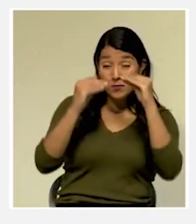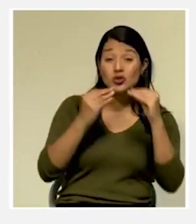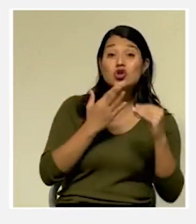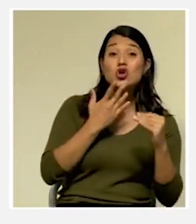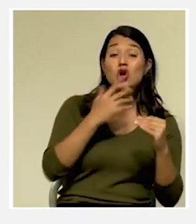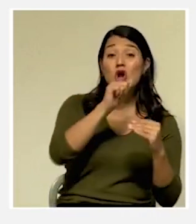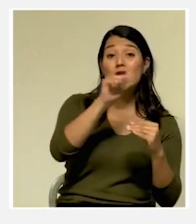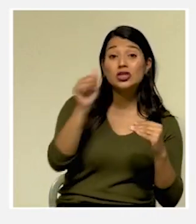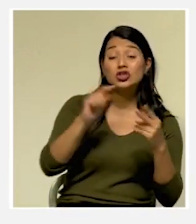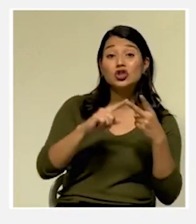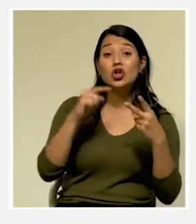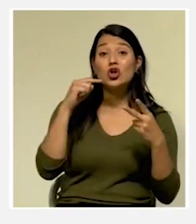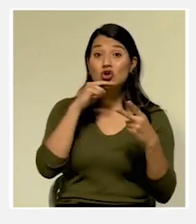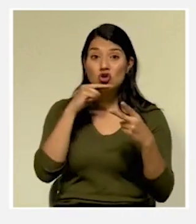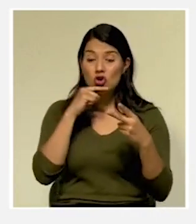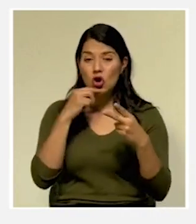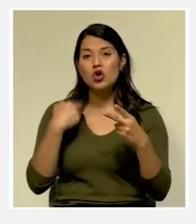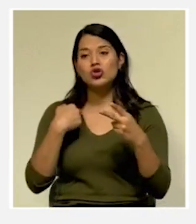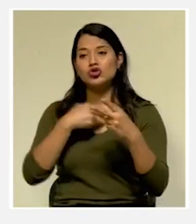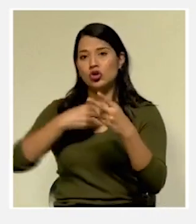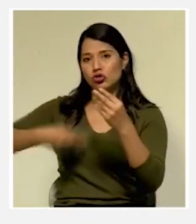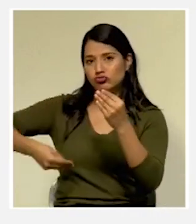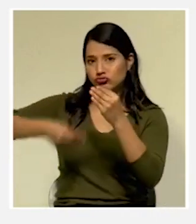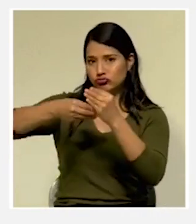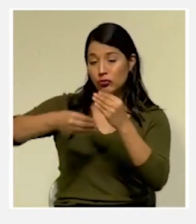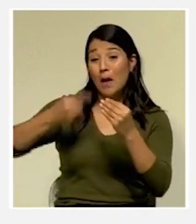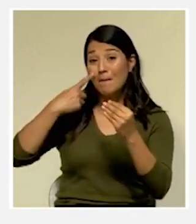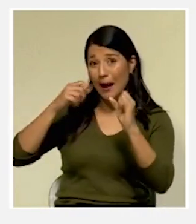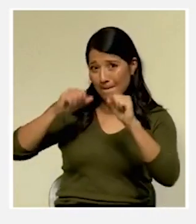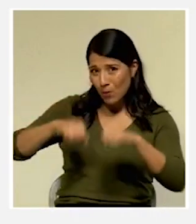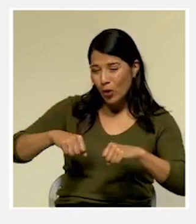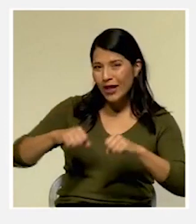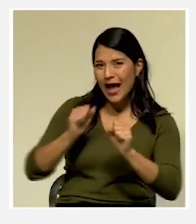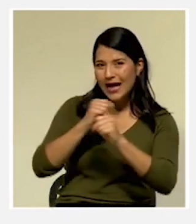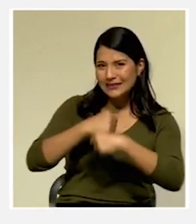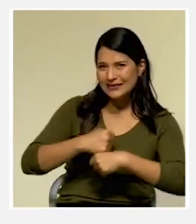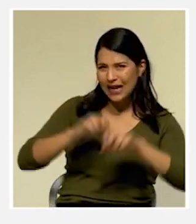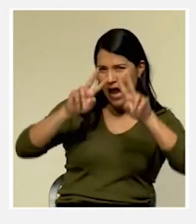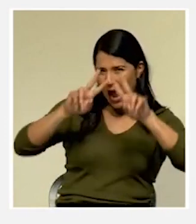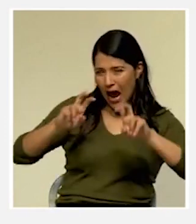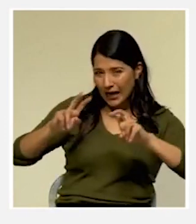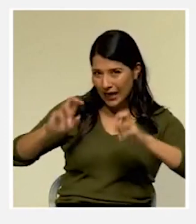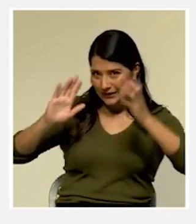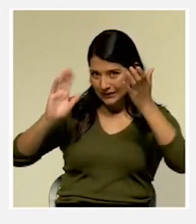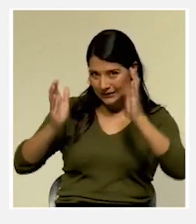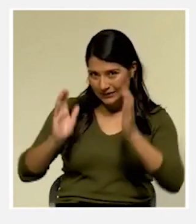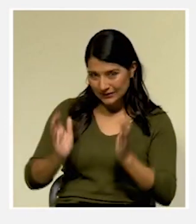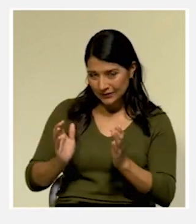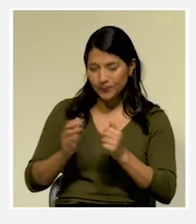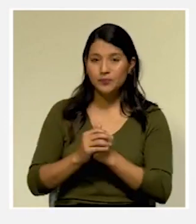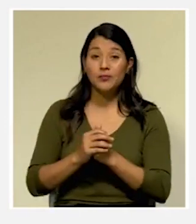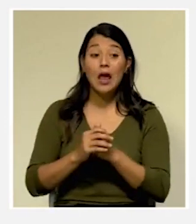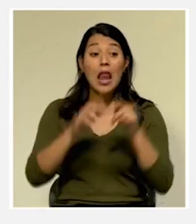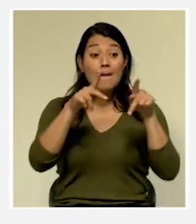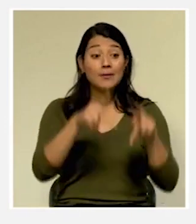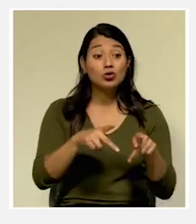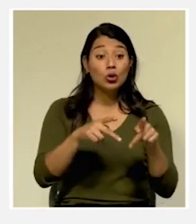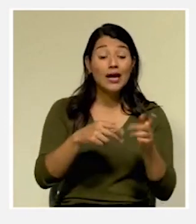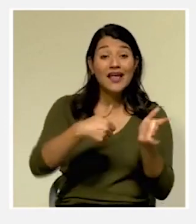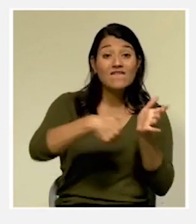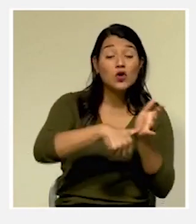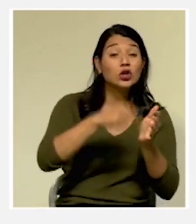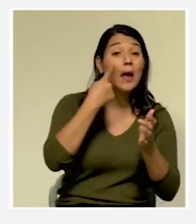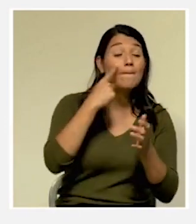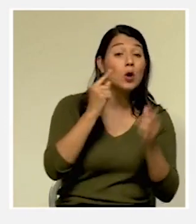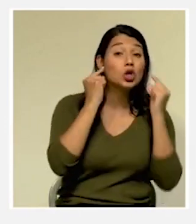datos agregados nuestros al gráfico original, claro, para poder hacer un análisis comparativo realmente entre las dos campañas. El votante de Rodrigo Chávez, en